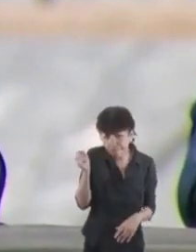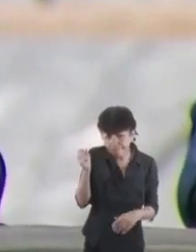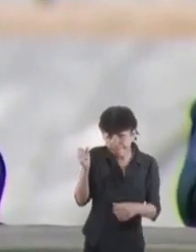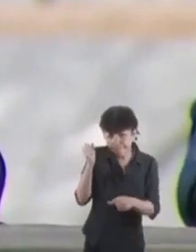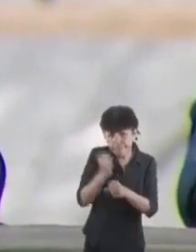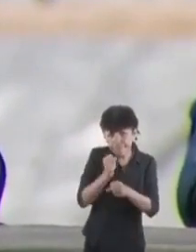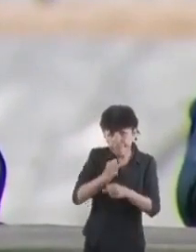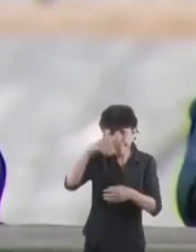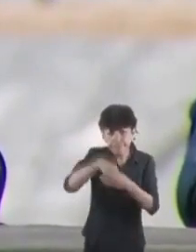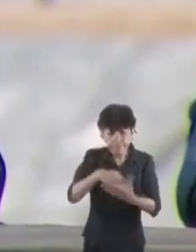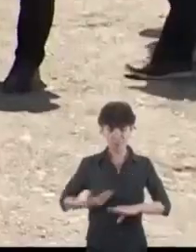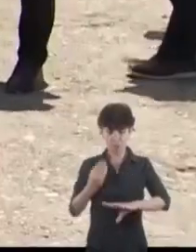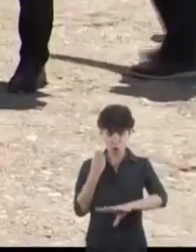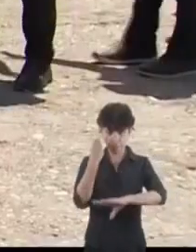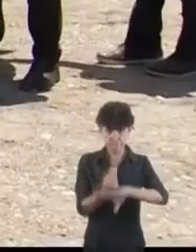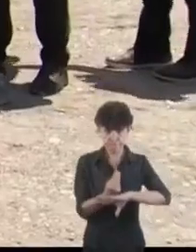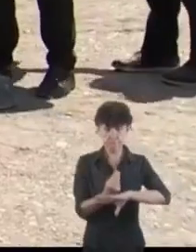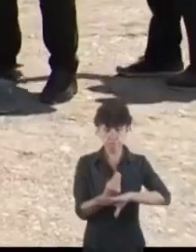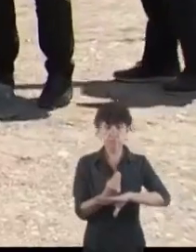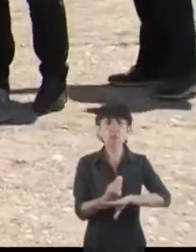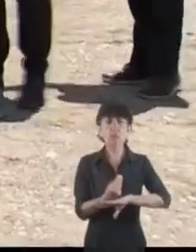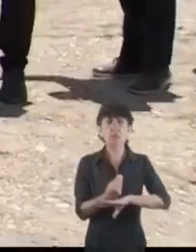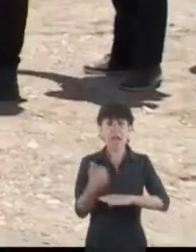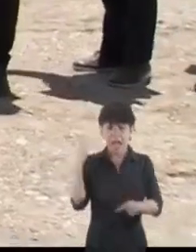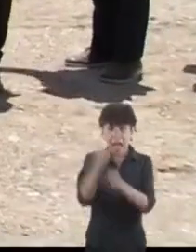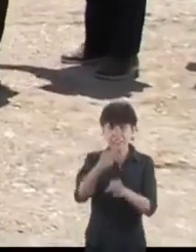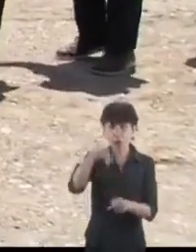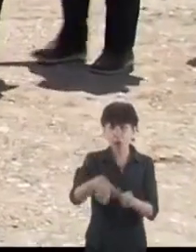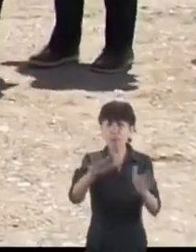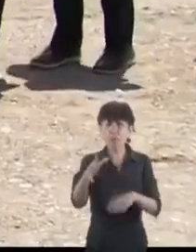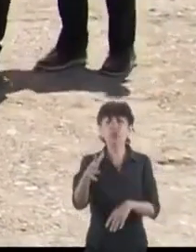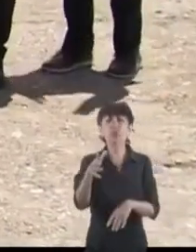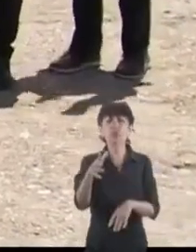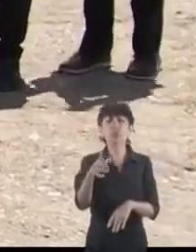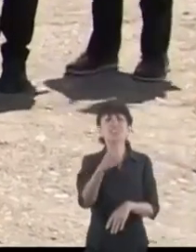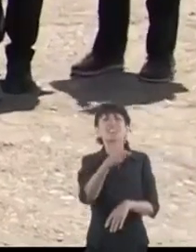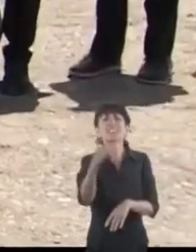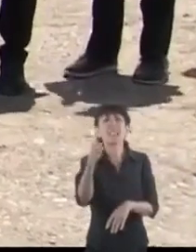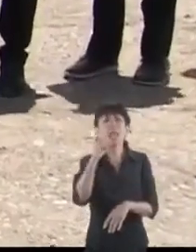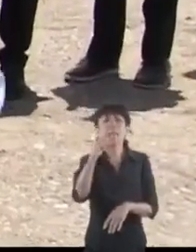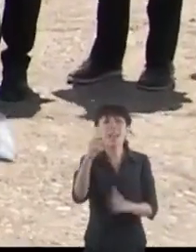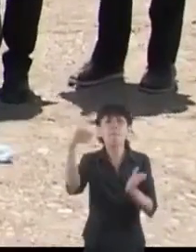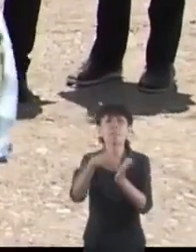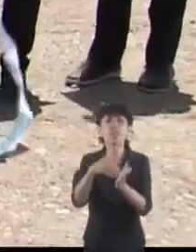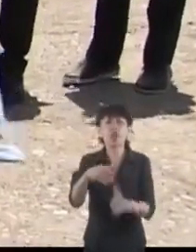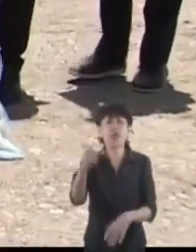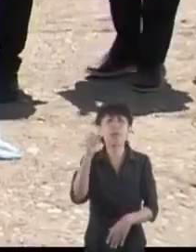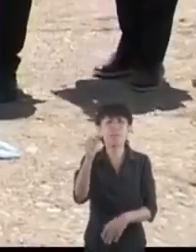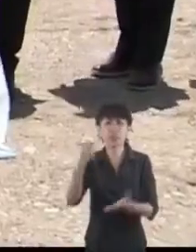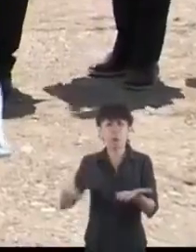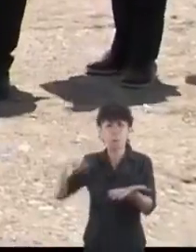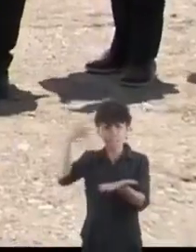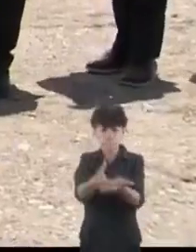con un fin electoralista? Construimos 5.300 obras públicas, más o menos, de las cuales esta debe